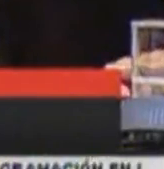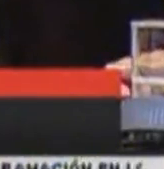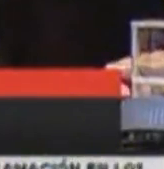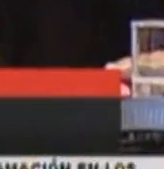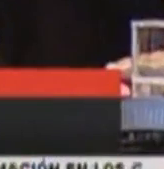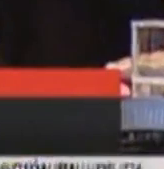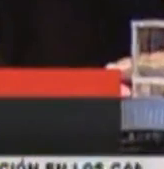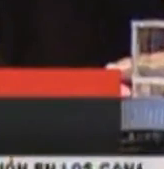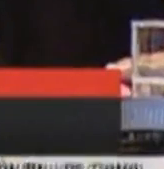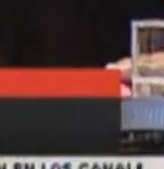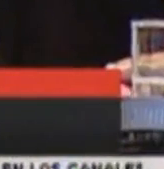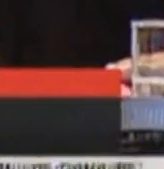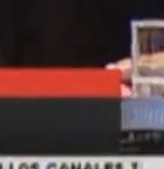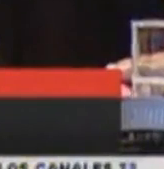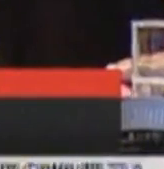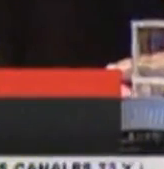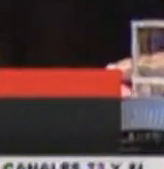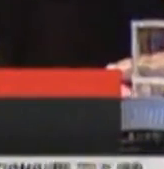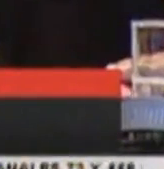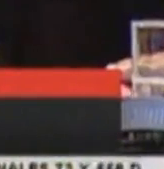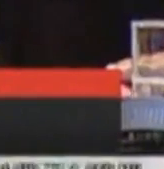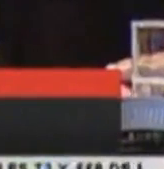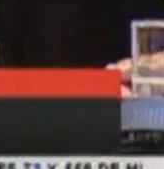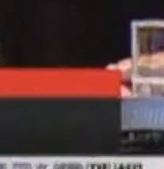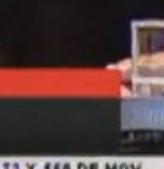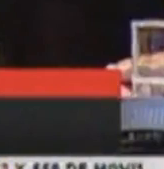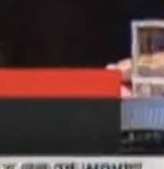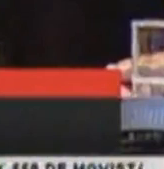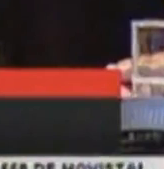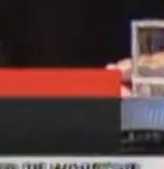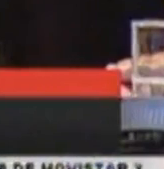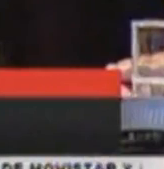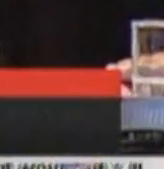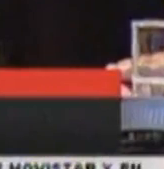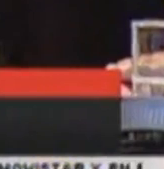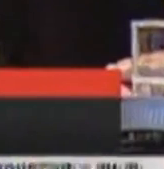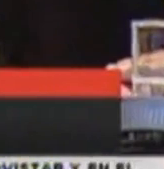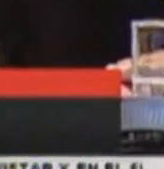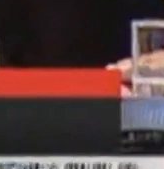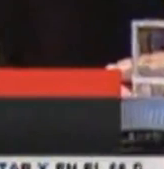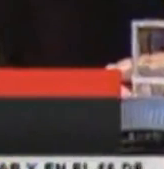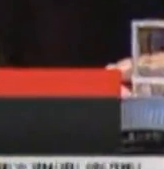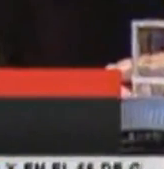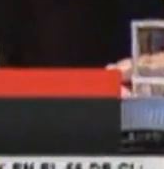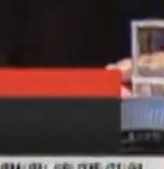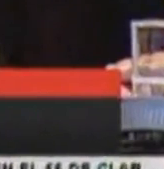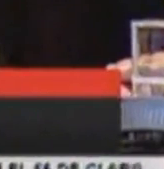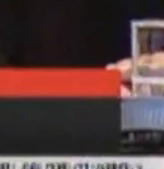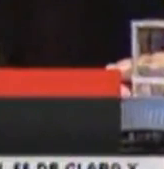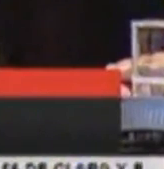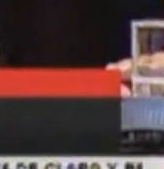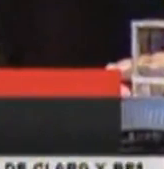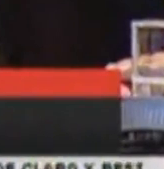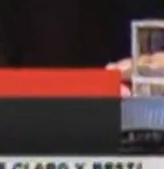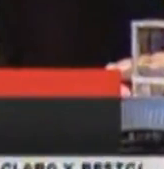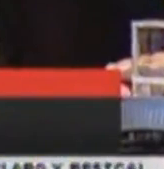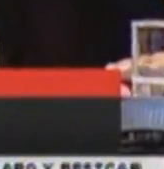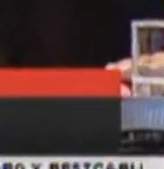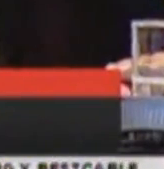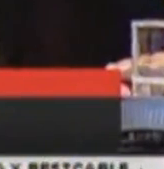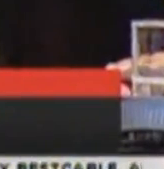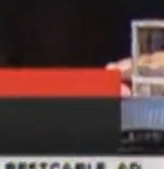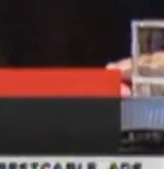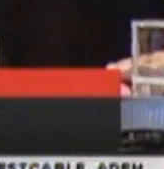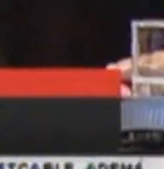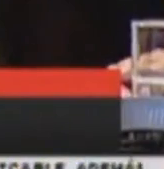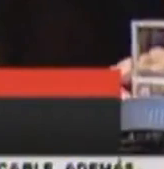está en camino. Pero temas concretos como este, digamos, que el sistema de compras se simplifique, que permita ser más transparente. El usar una